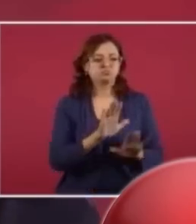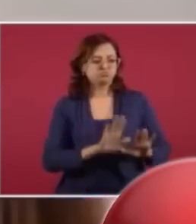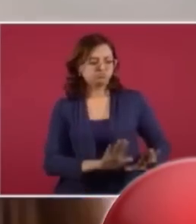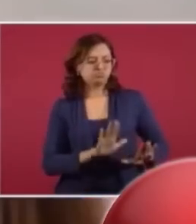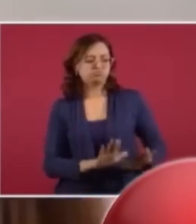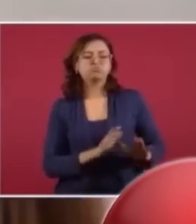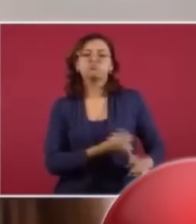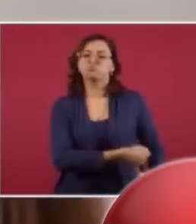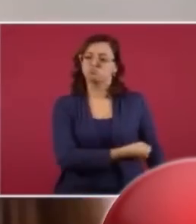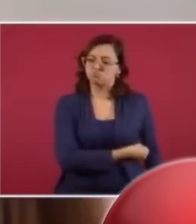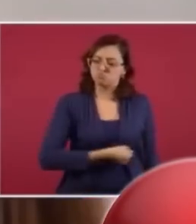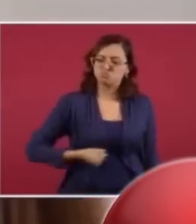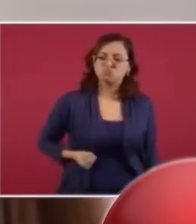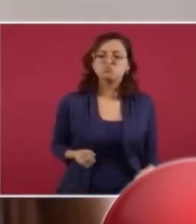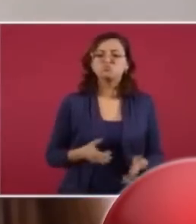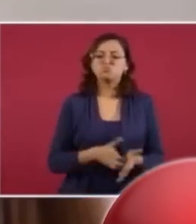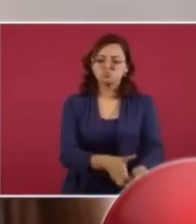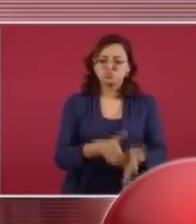Y